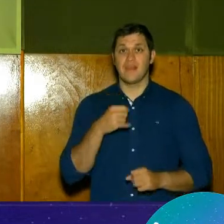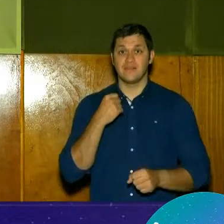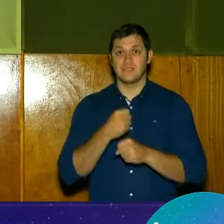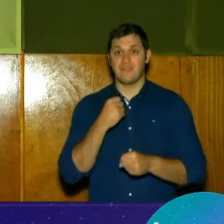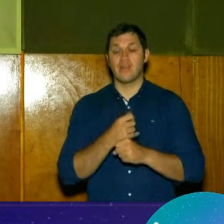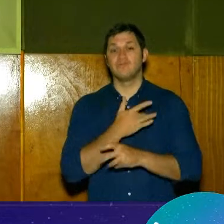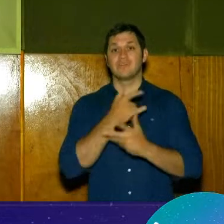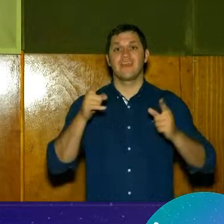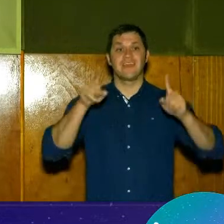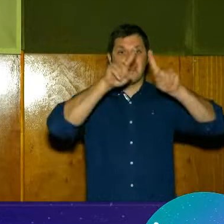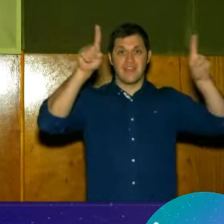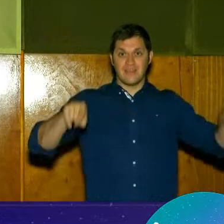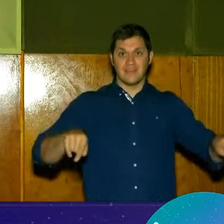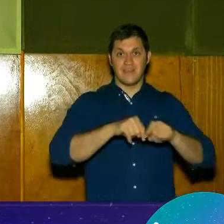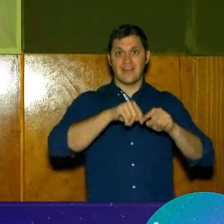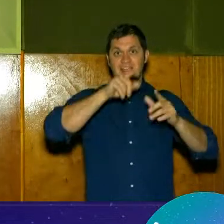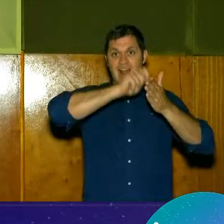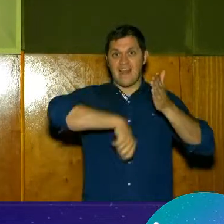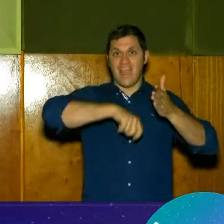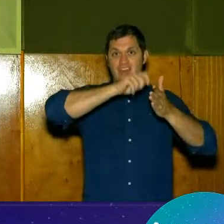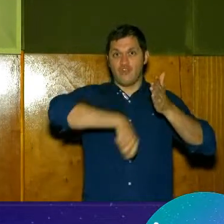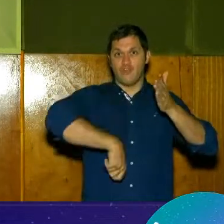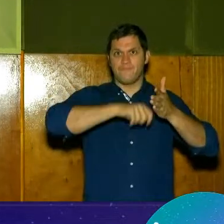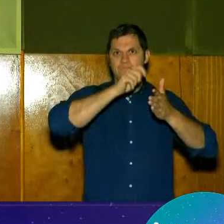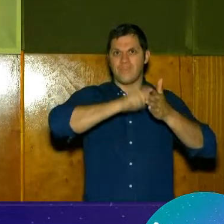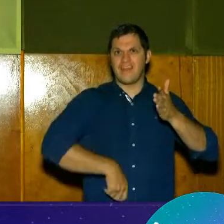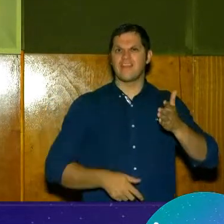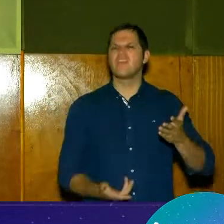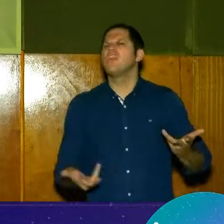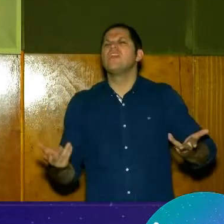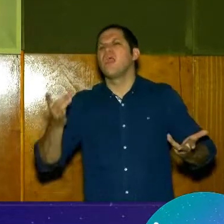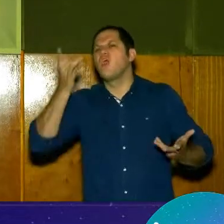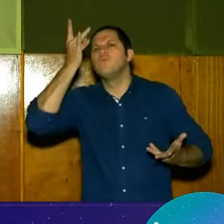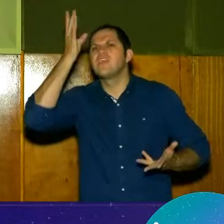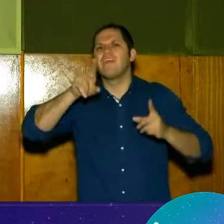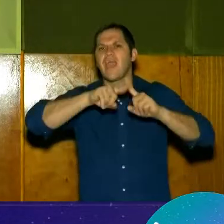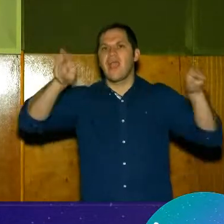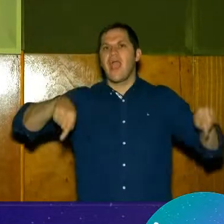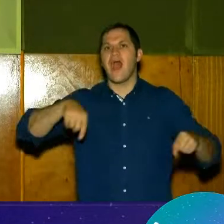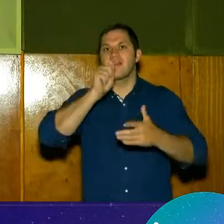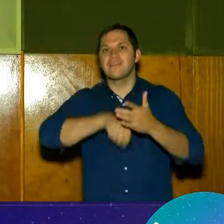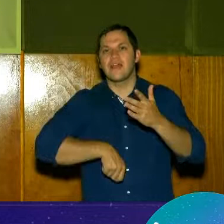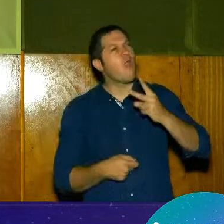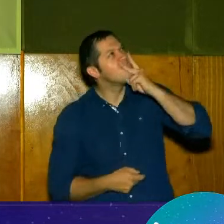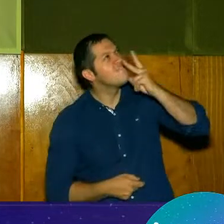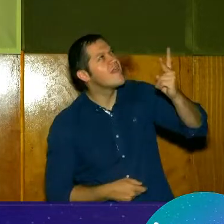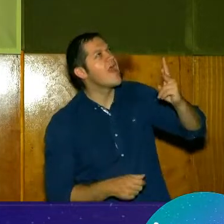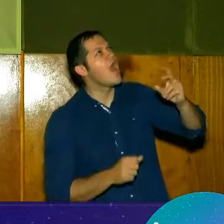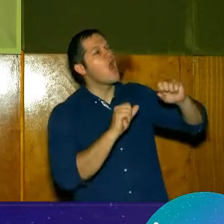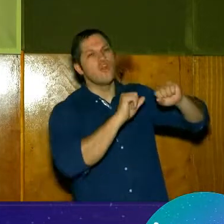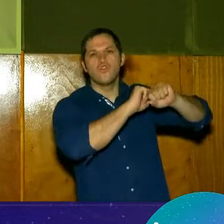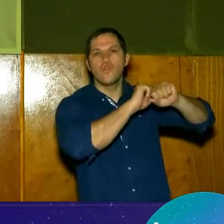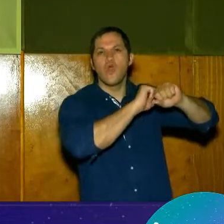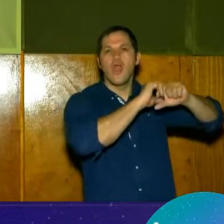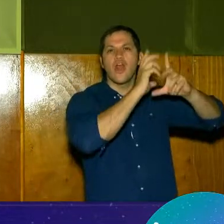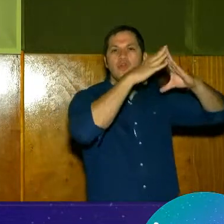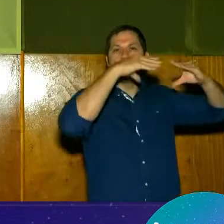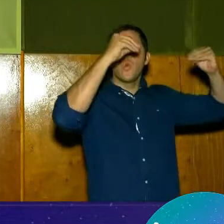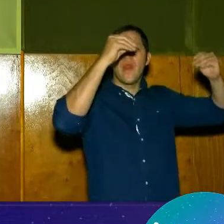época por supuesto con una visión también religiosa detrás era una religiosa al fin y al cabo y también hizo trabajos en